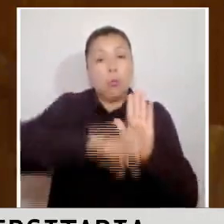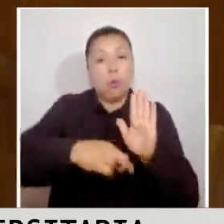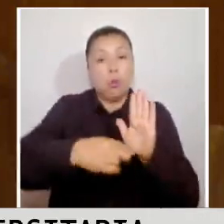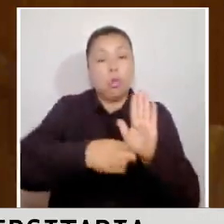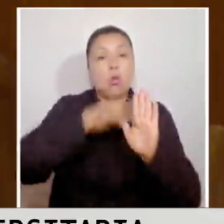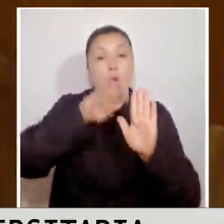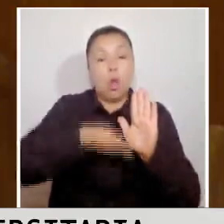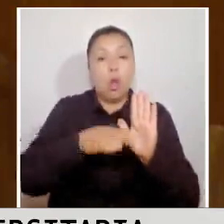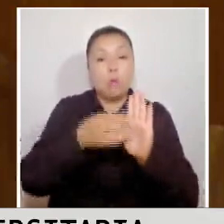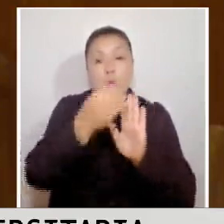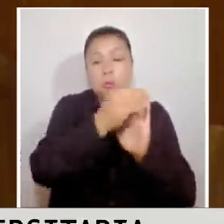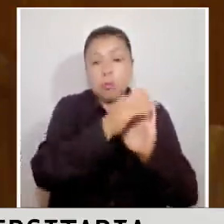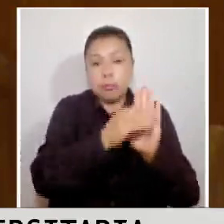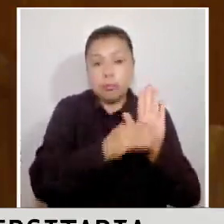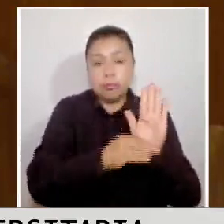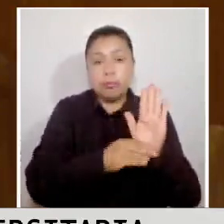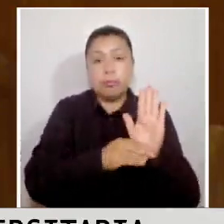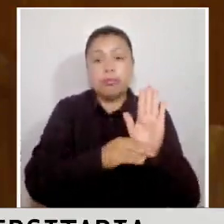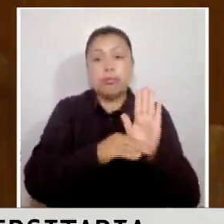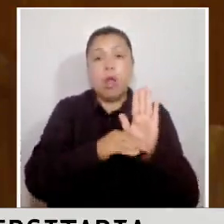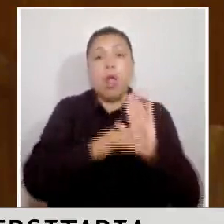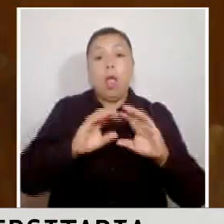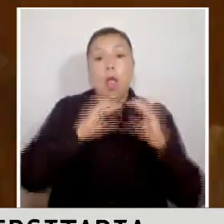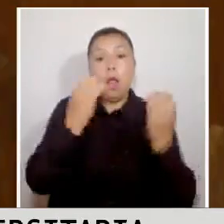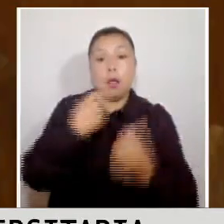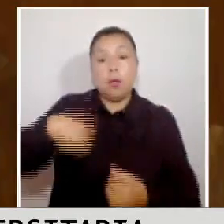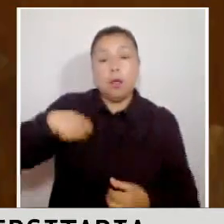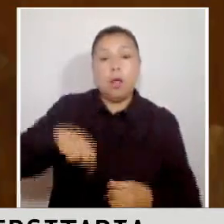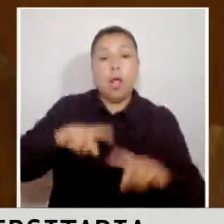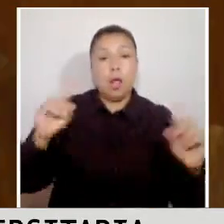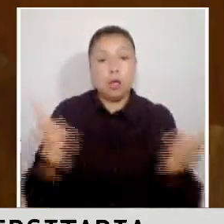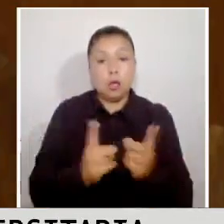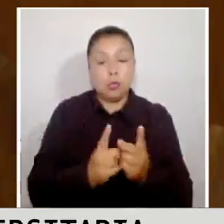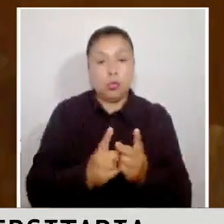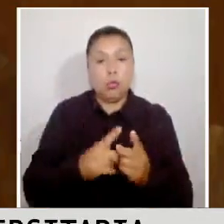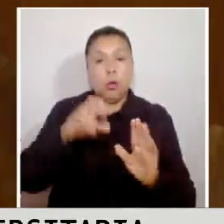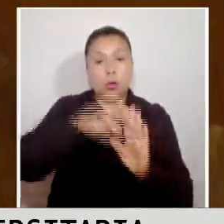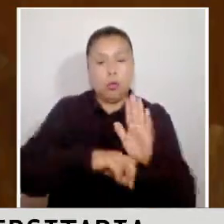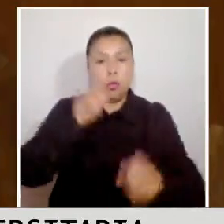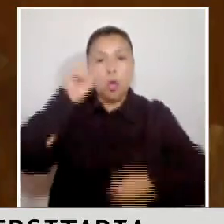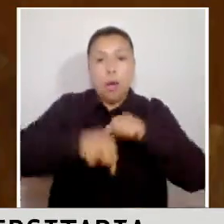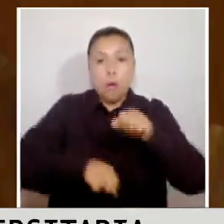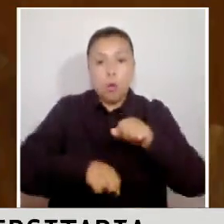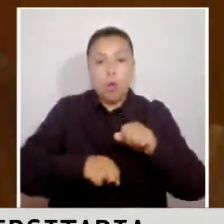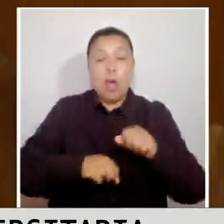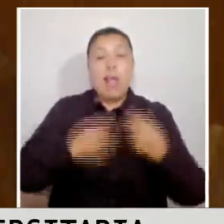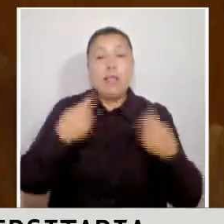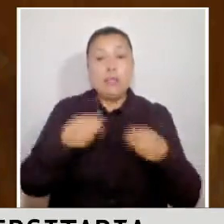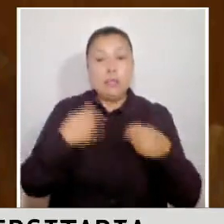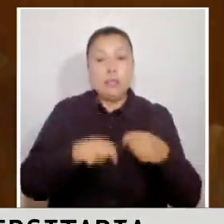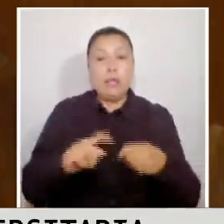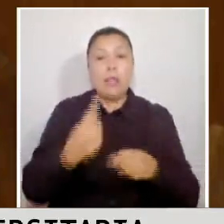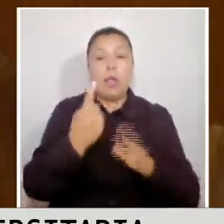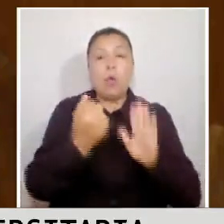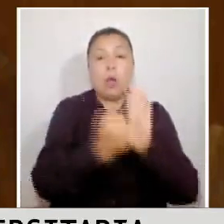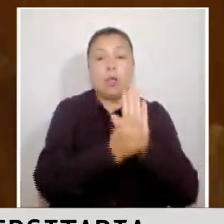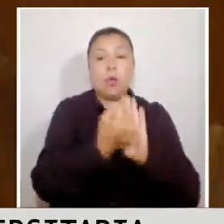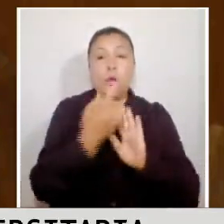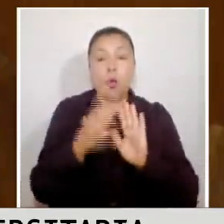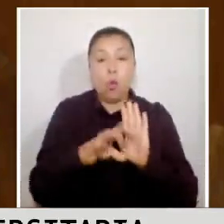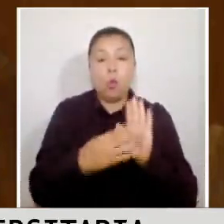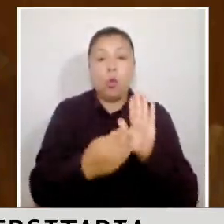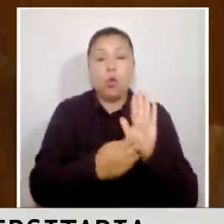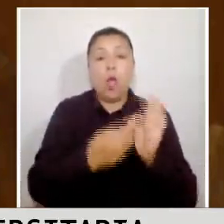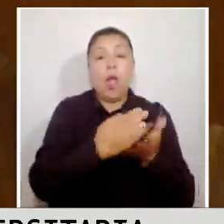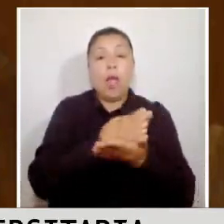términos que lo hicieron en el senado En definitiva el proyecto aprobado consta de un artículo único que suprime